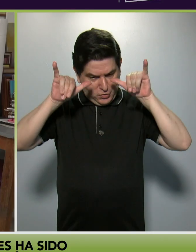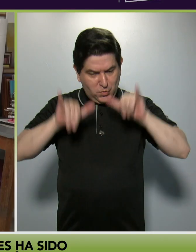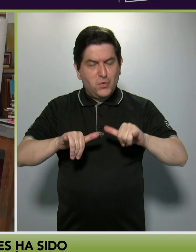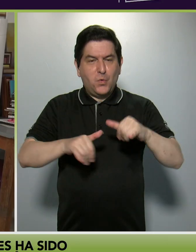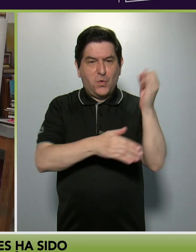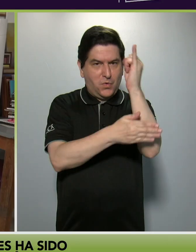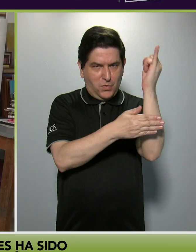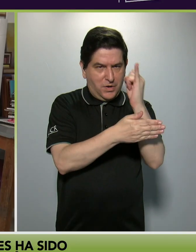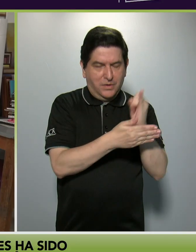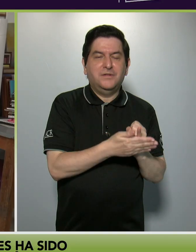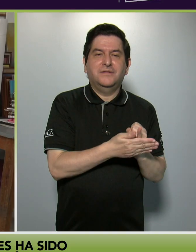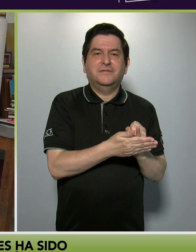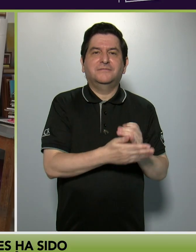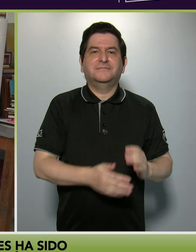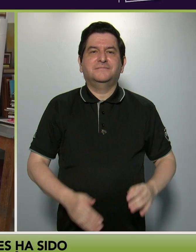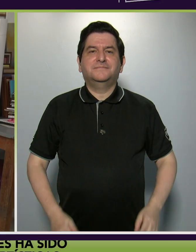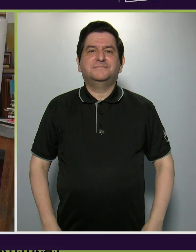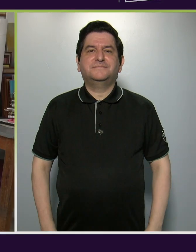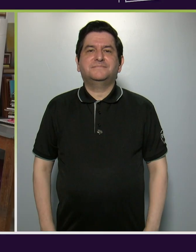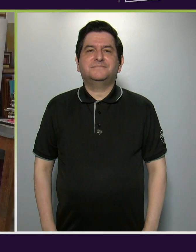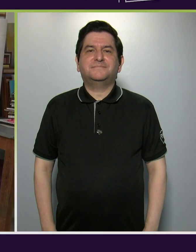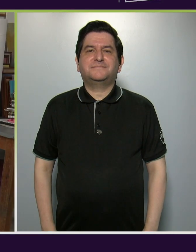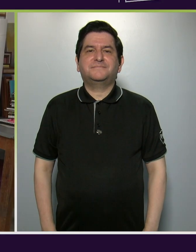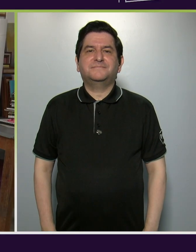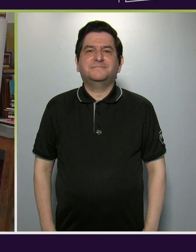haciendo dibujos.